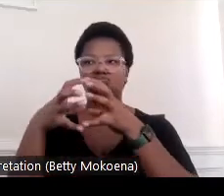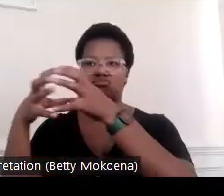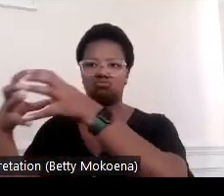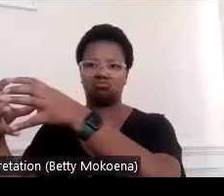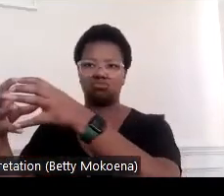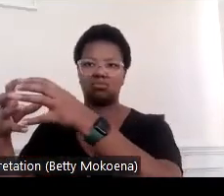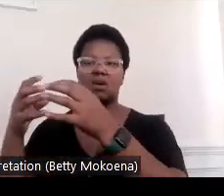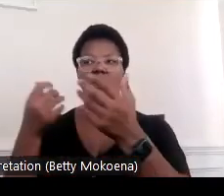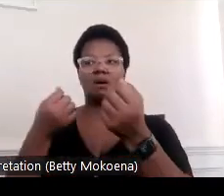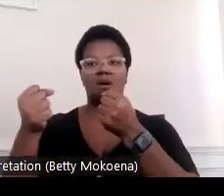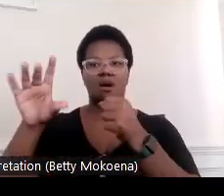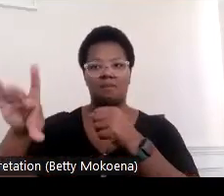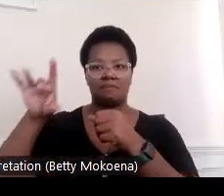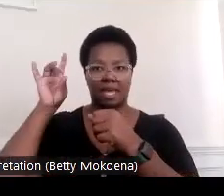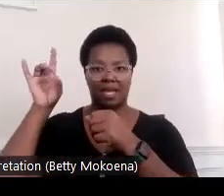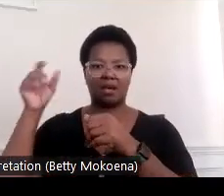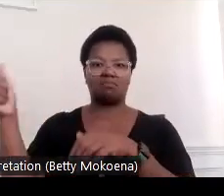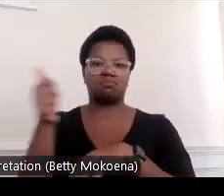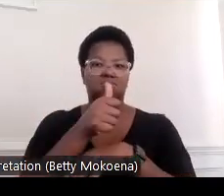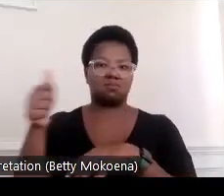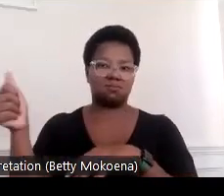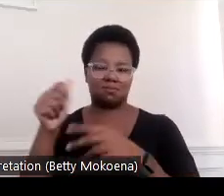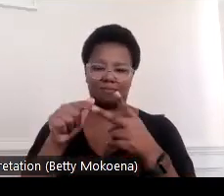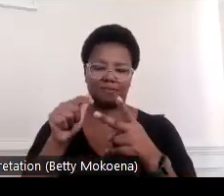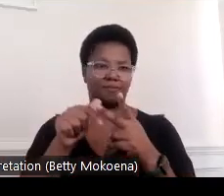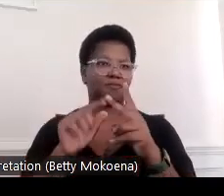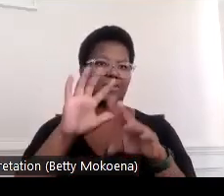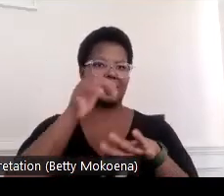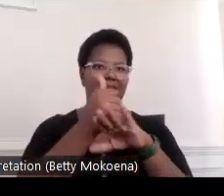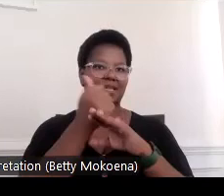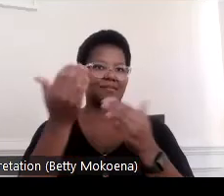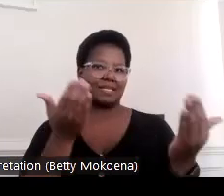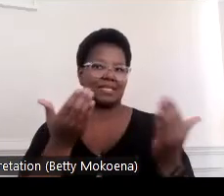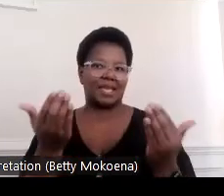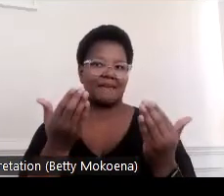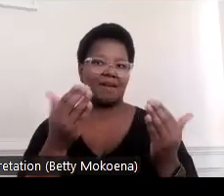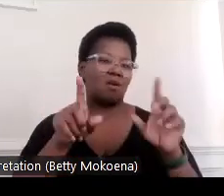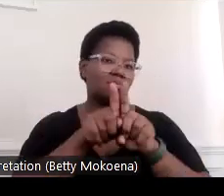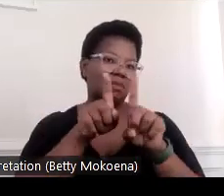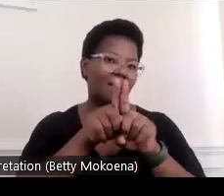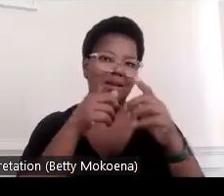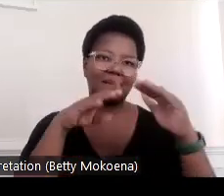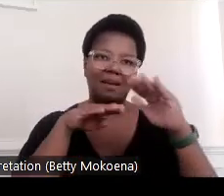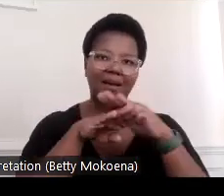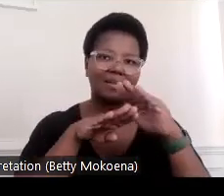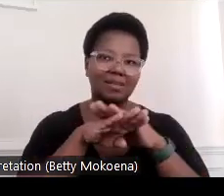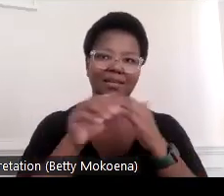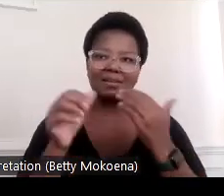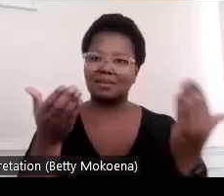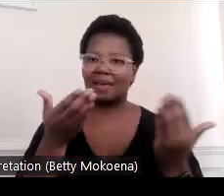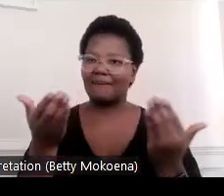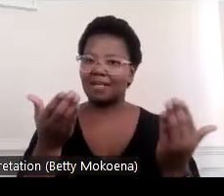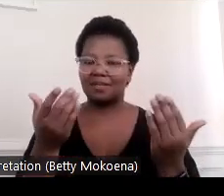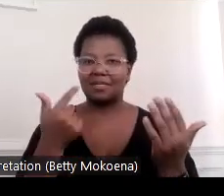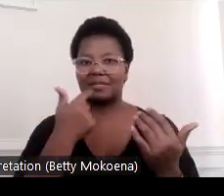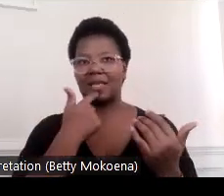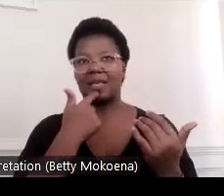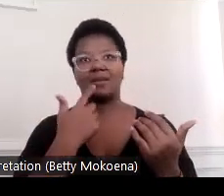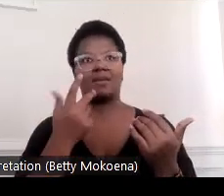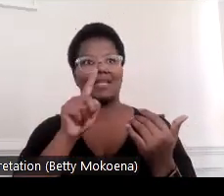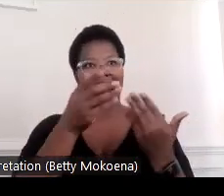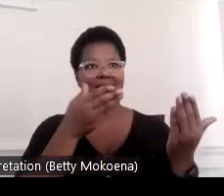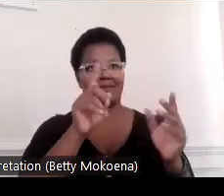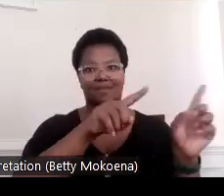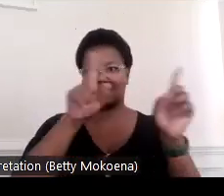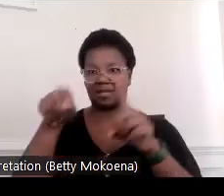por medio de un grupo de su iglesia o tal vez establecer algún servicio de acceso a transporte